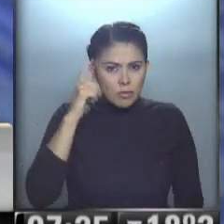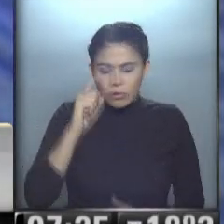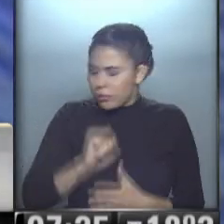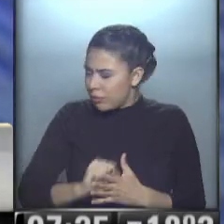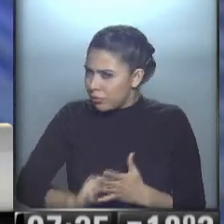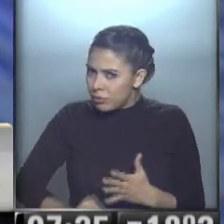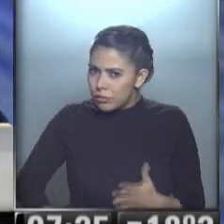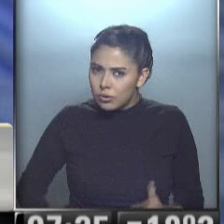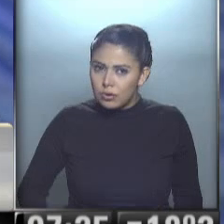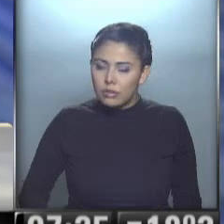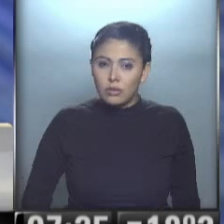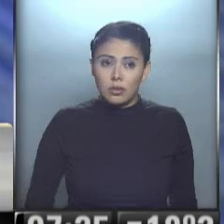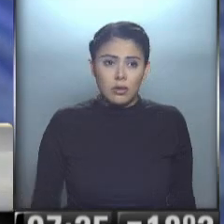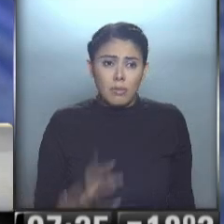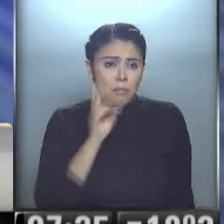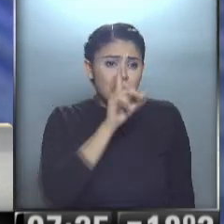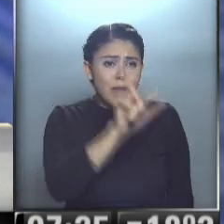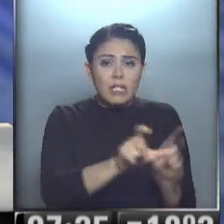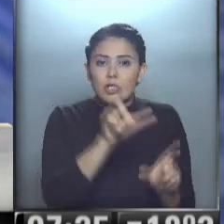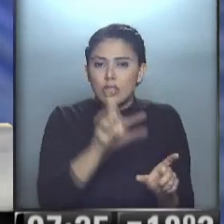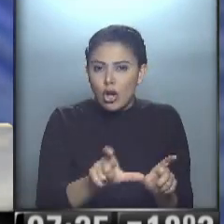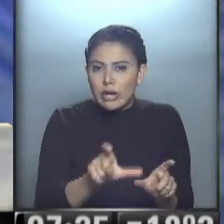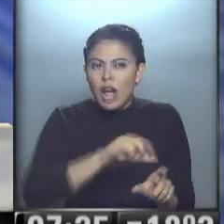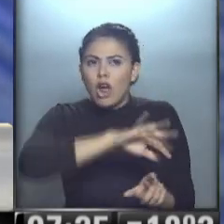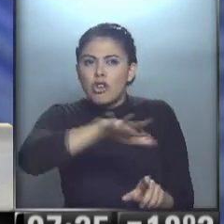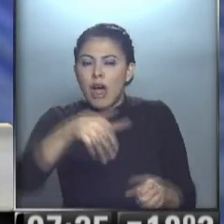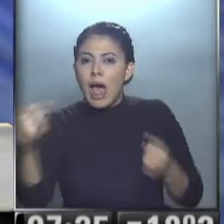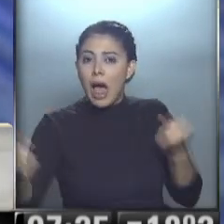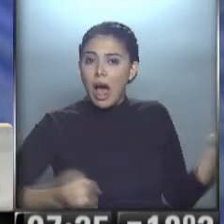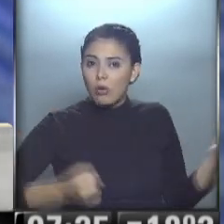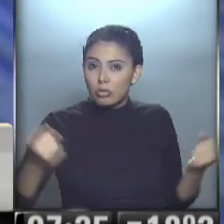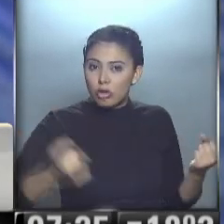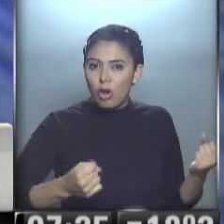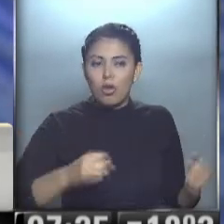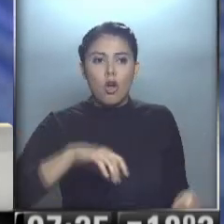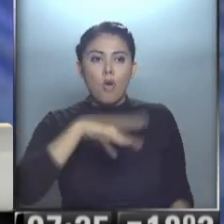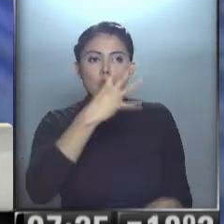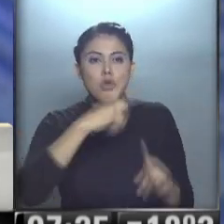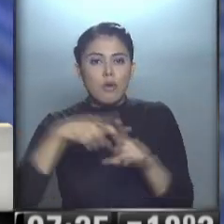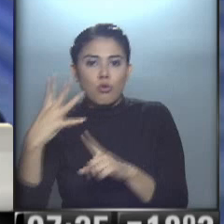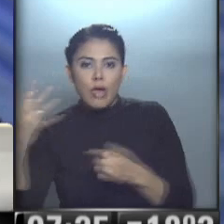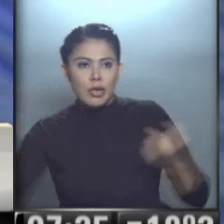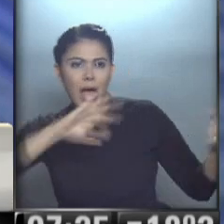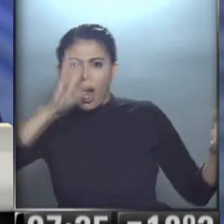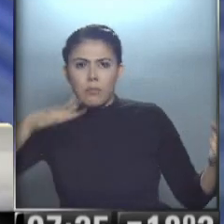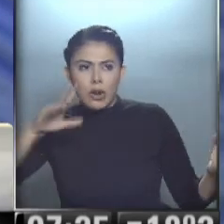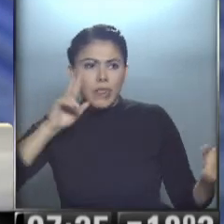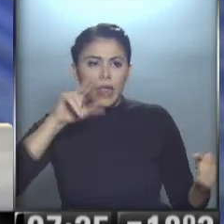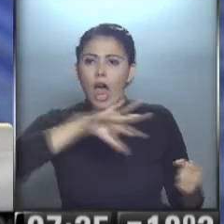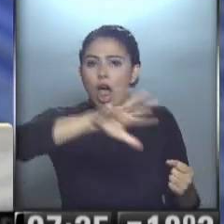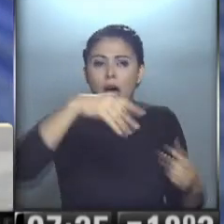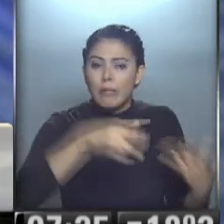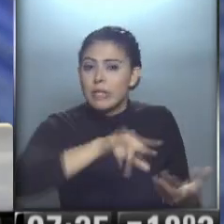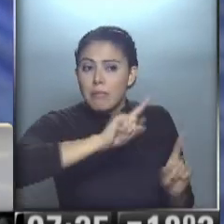avergüenzan porque Ver gente en saqueos con autos o 4 por cu ni